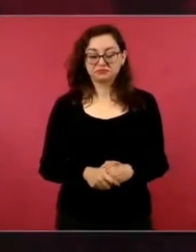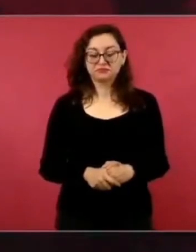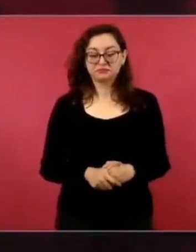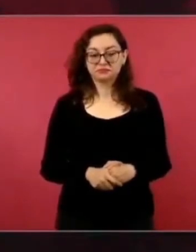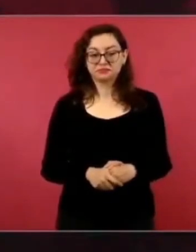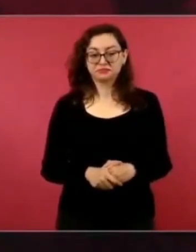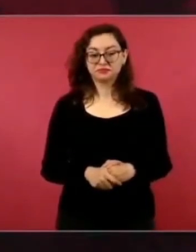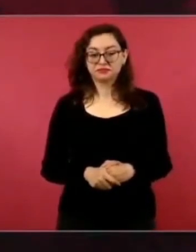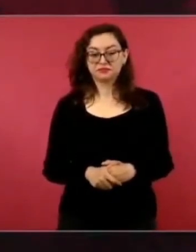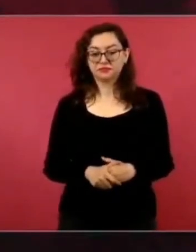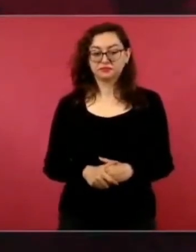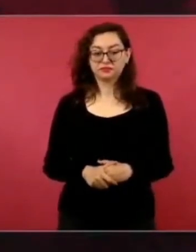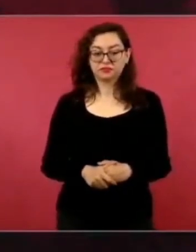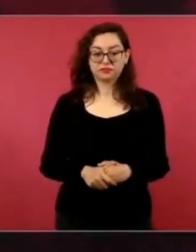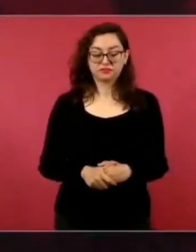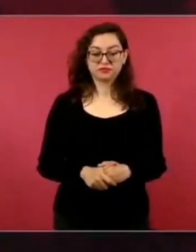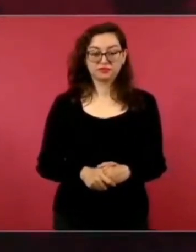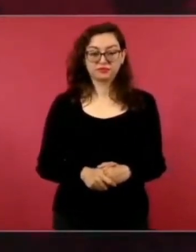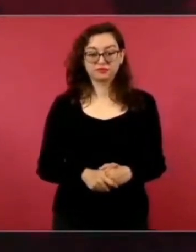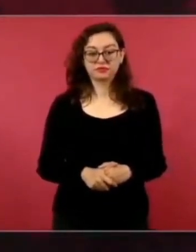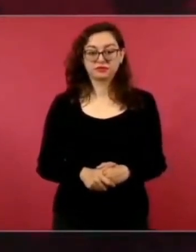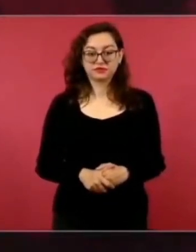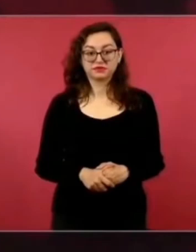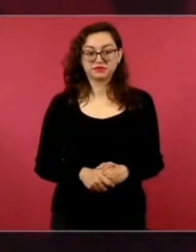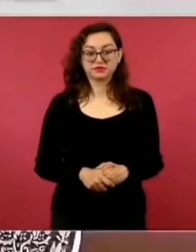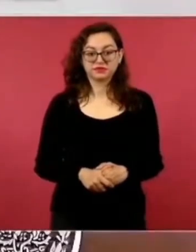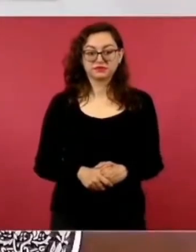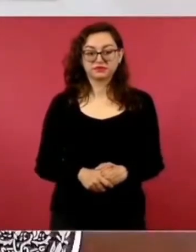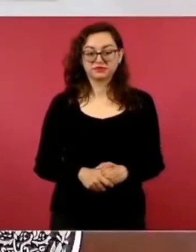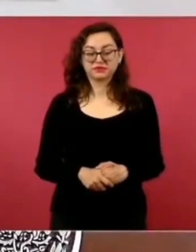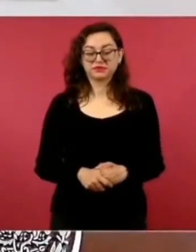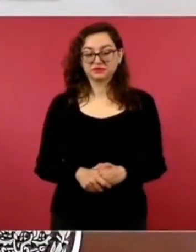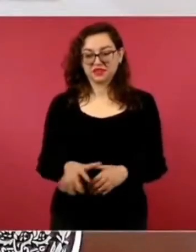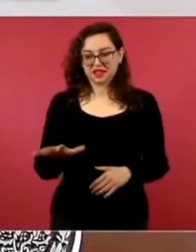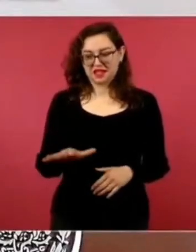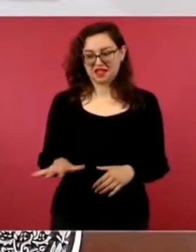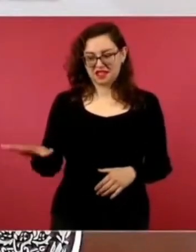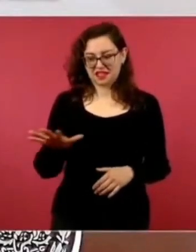Sí. En Salinas, antes Darío.